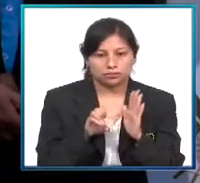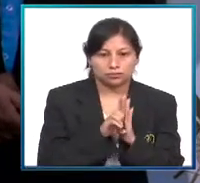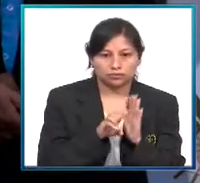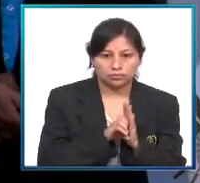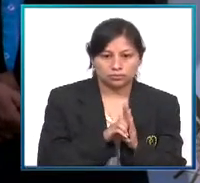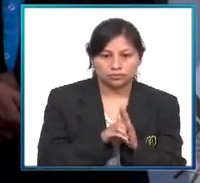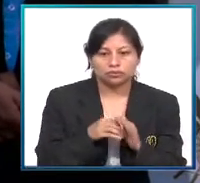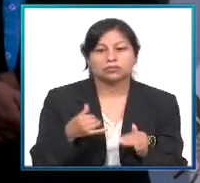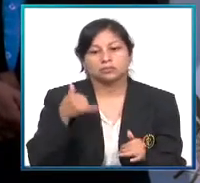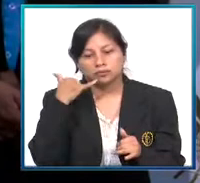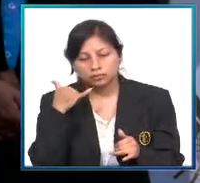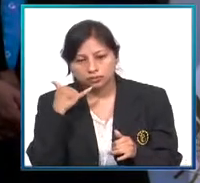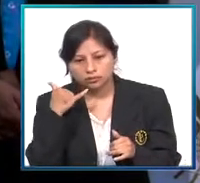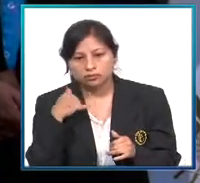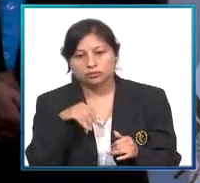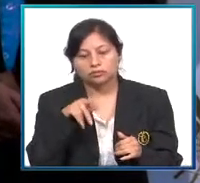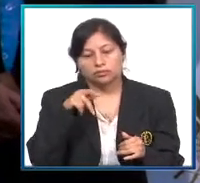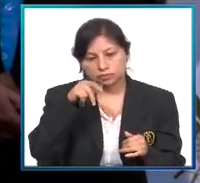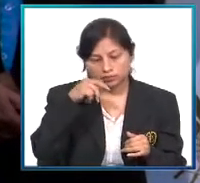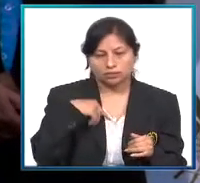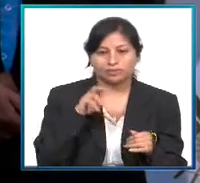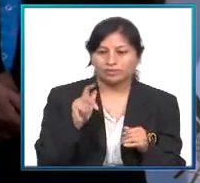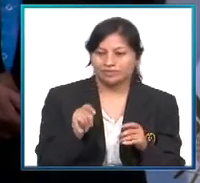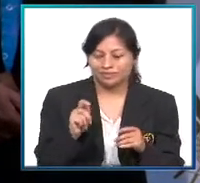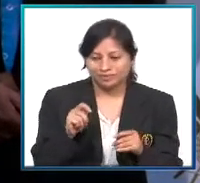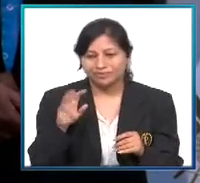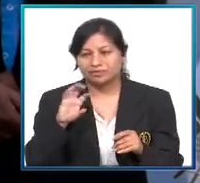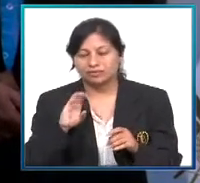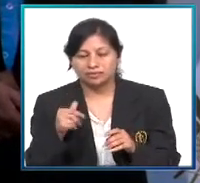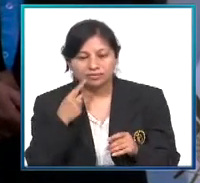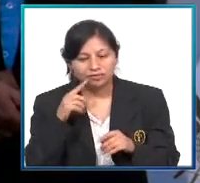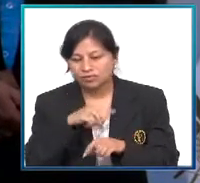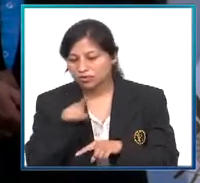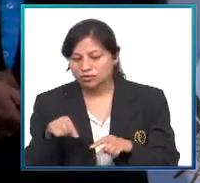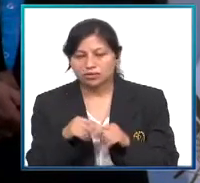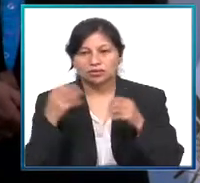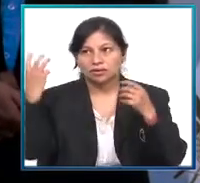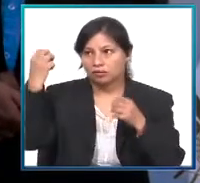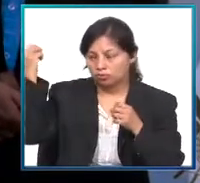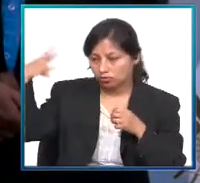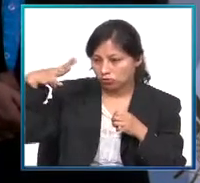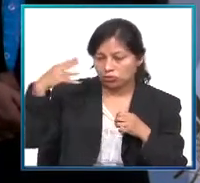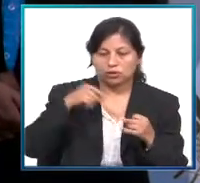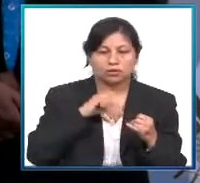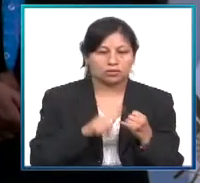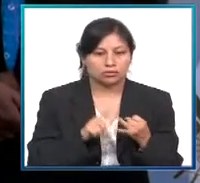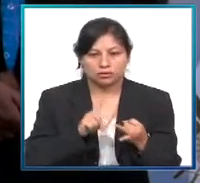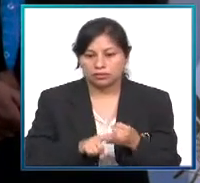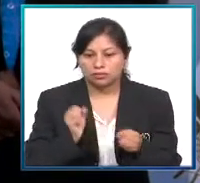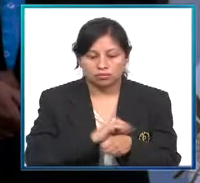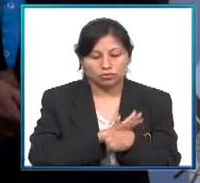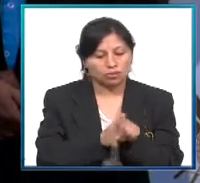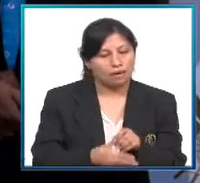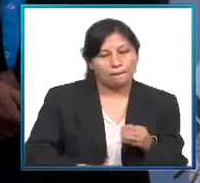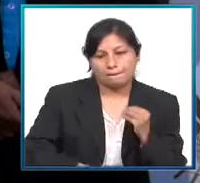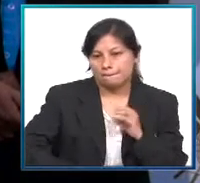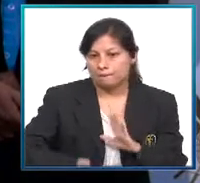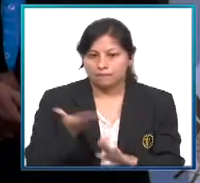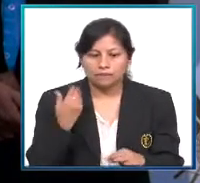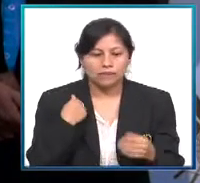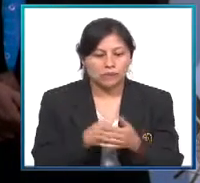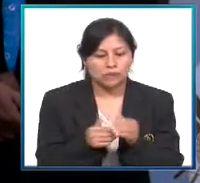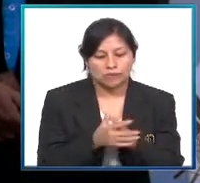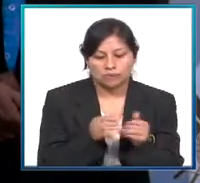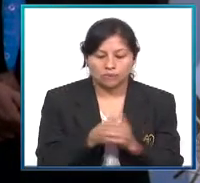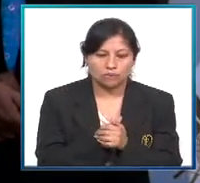empresas de telecomunicaciones, Tigo, Claro, algunas otras de servicios básicos como energía eléctrica, y en esta pandemia particularmente es